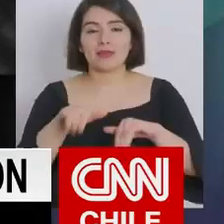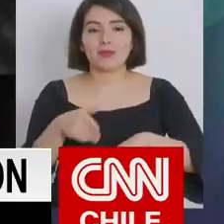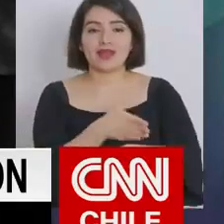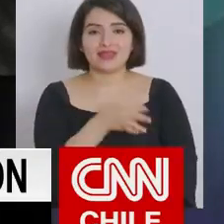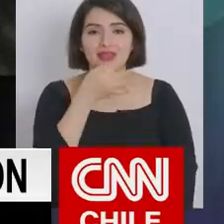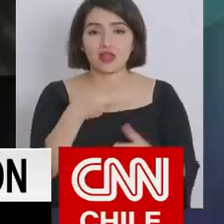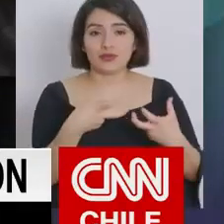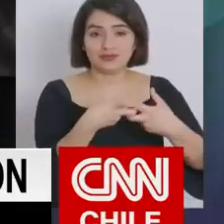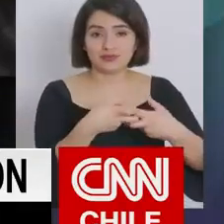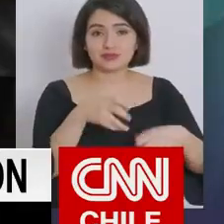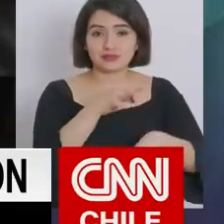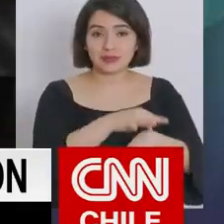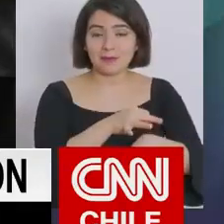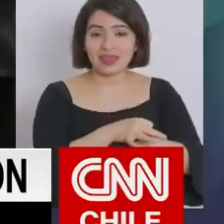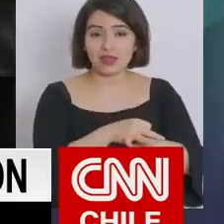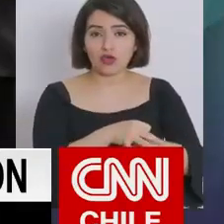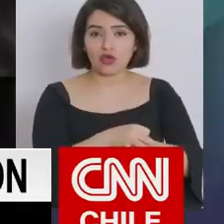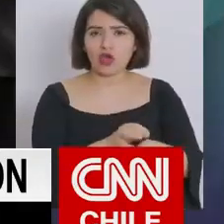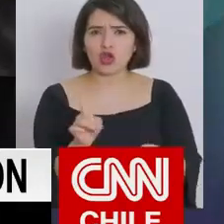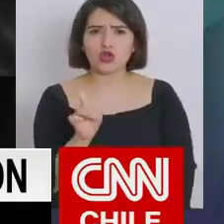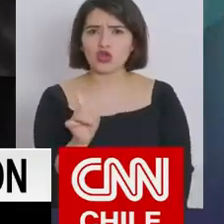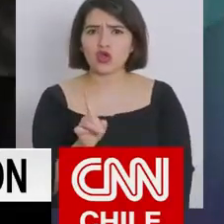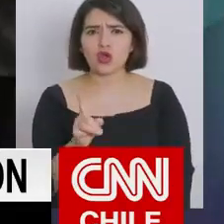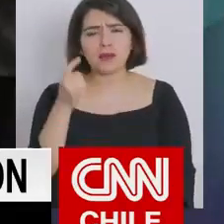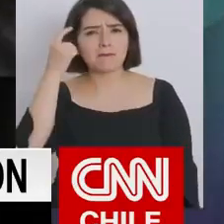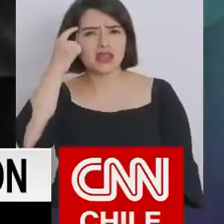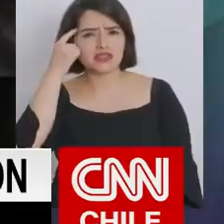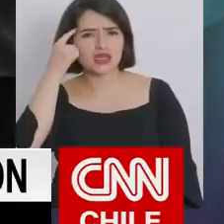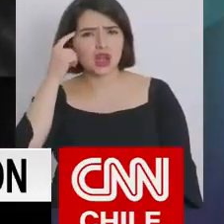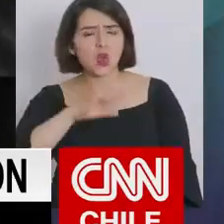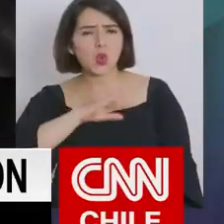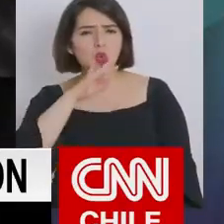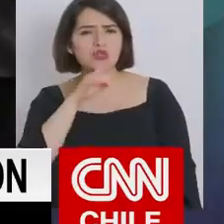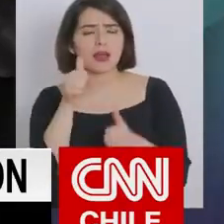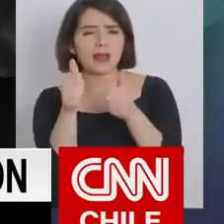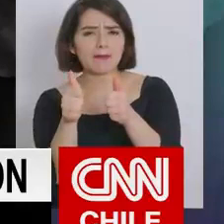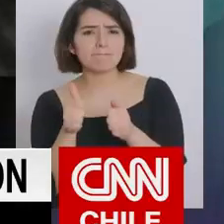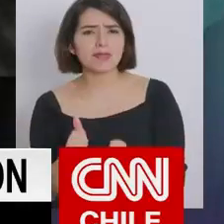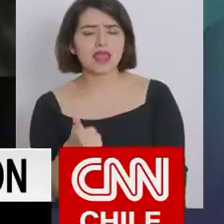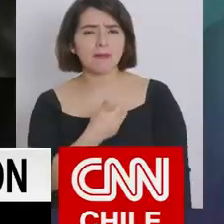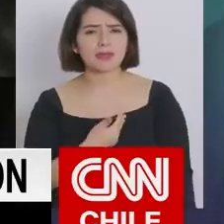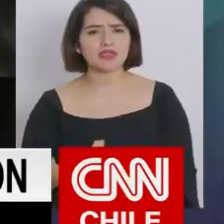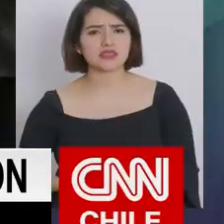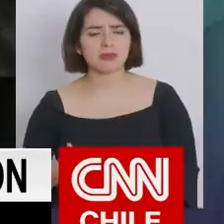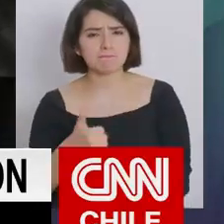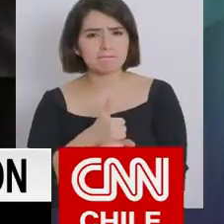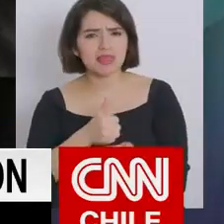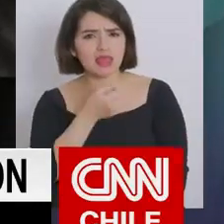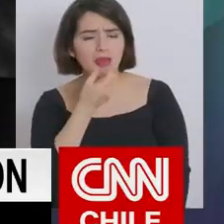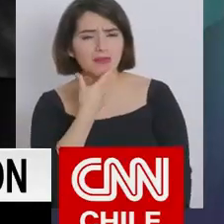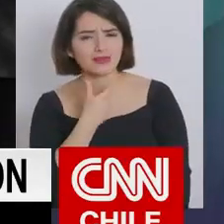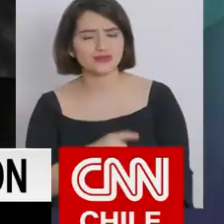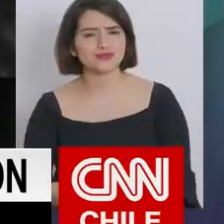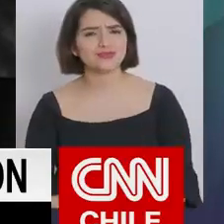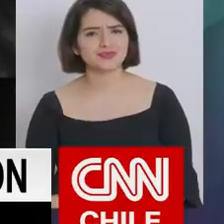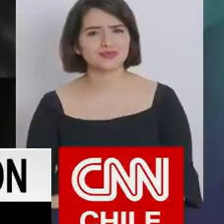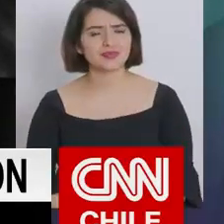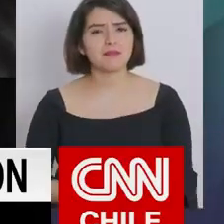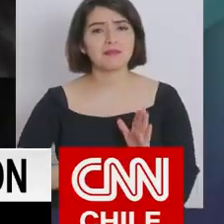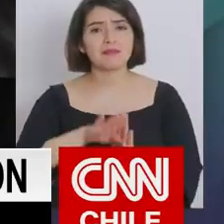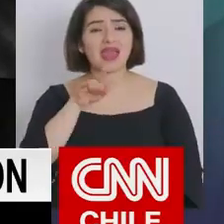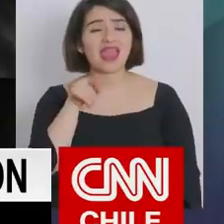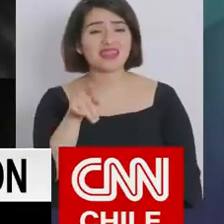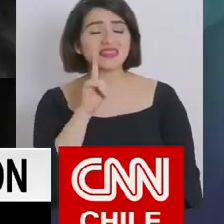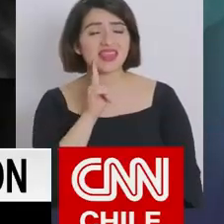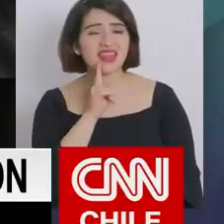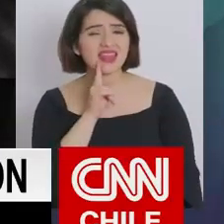Colegio Médico, que nadie pretenda usar políticamente para una campaña presidencial los medicamentos, sobre todo cuando esto tiene un